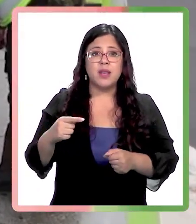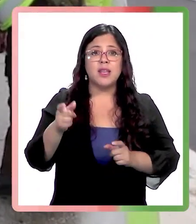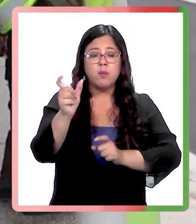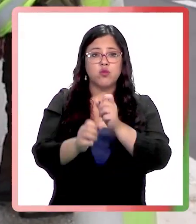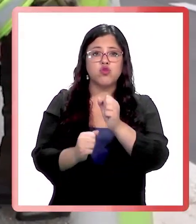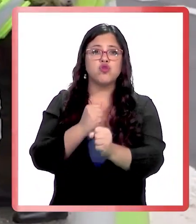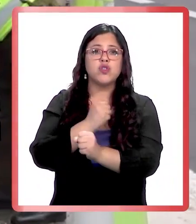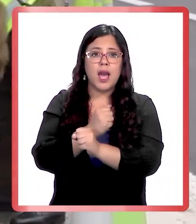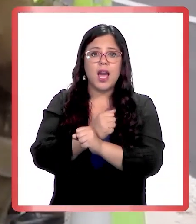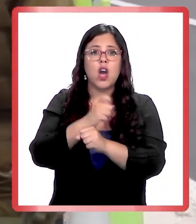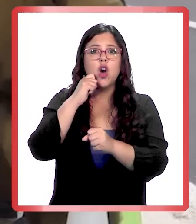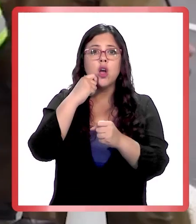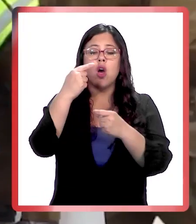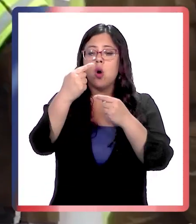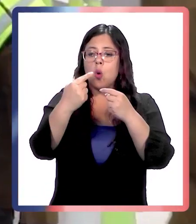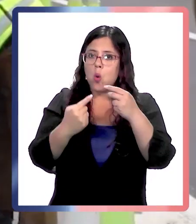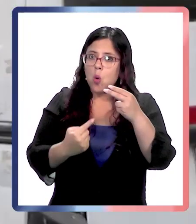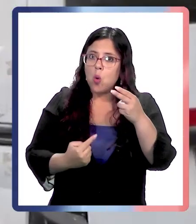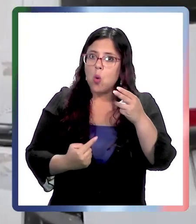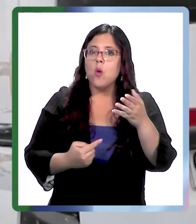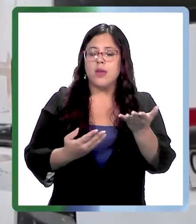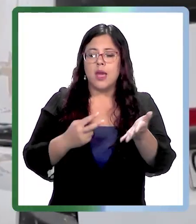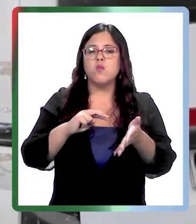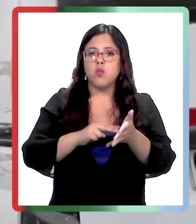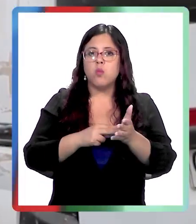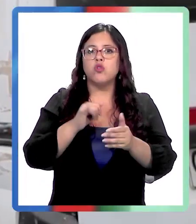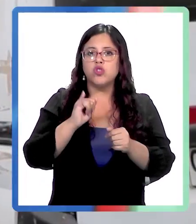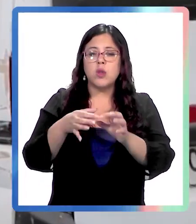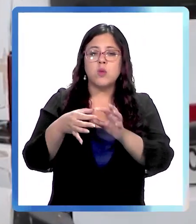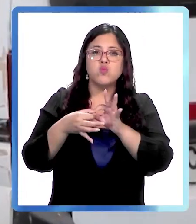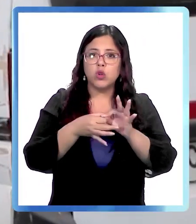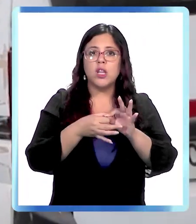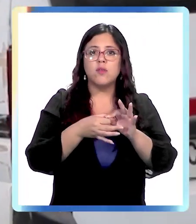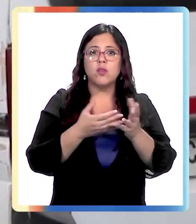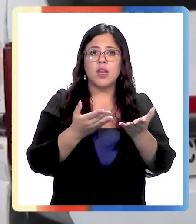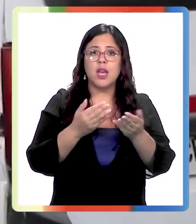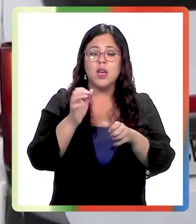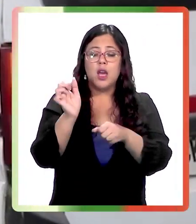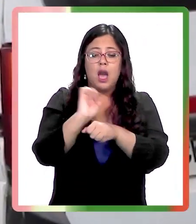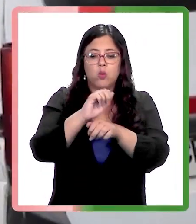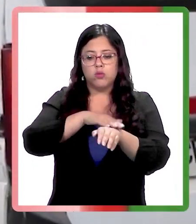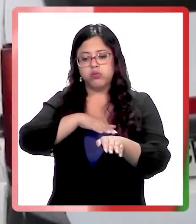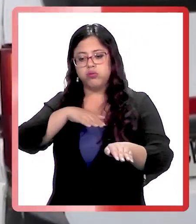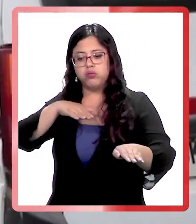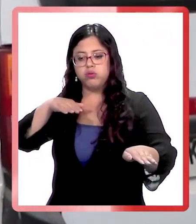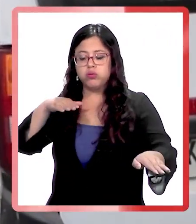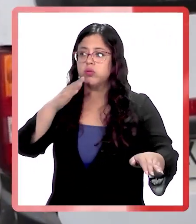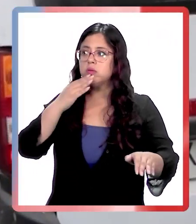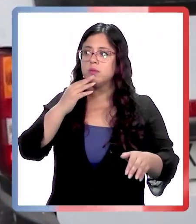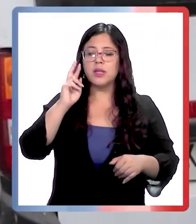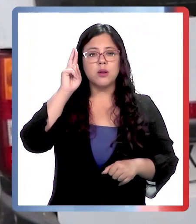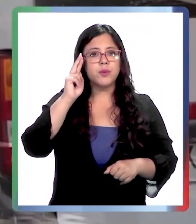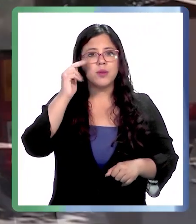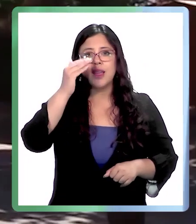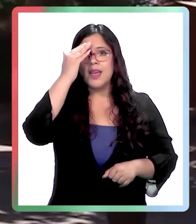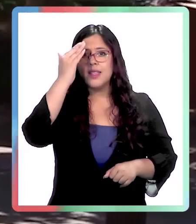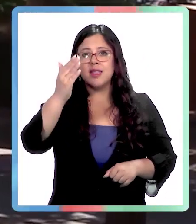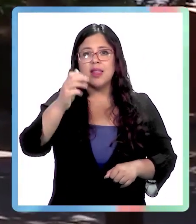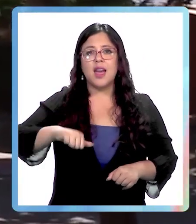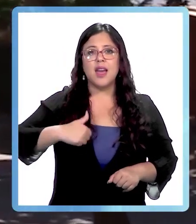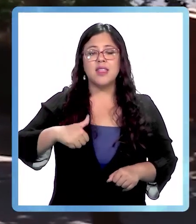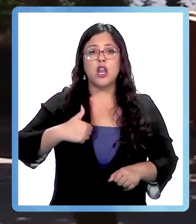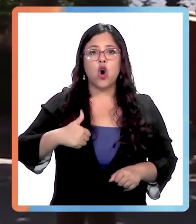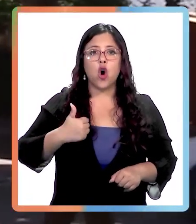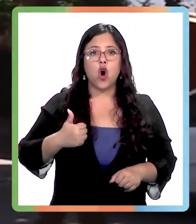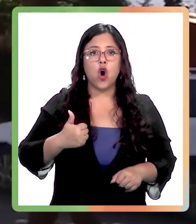semana que para Carabineros trae una serie de complejidades asociadas al aumento en el tránsito vehicular, se suma la conmemoración del Día